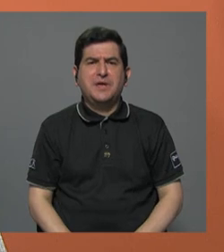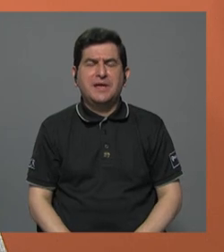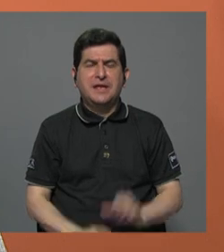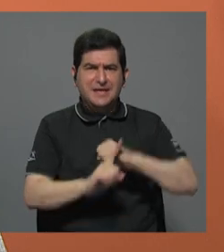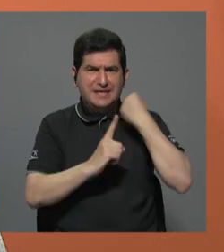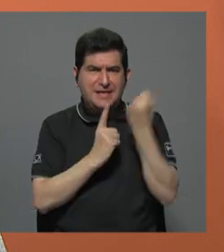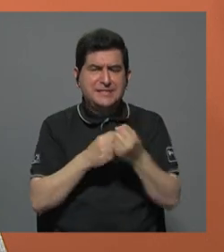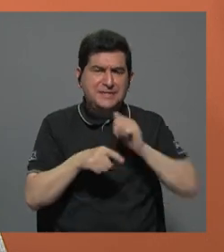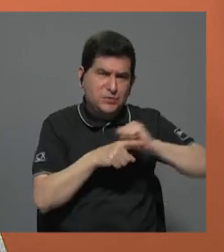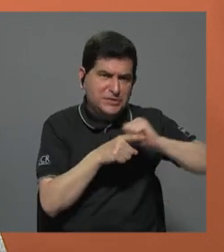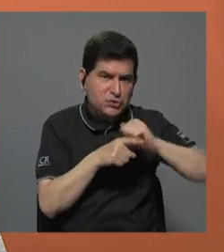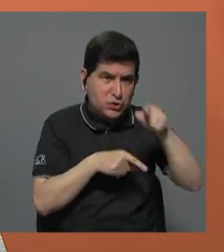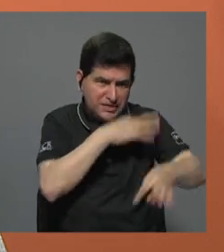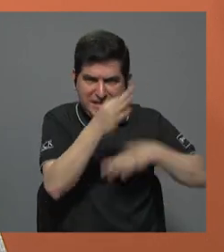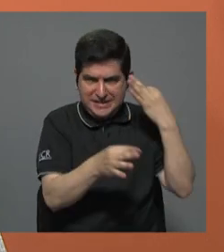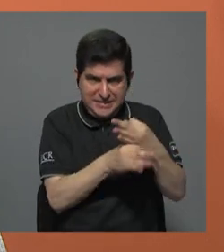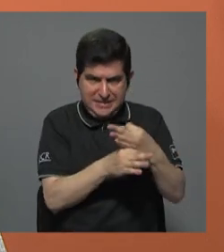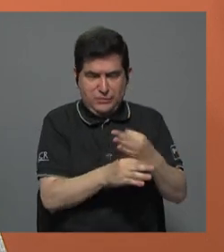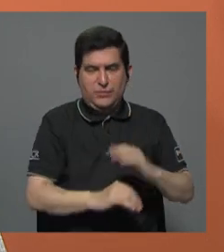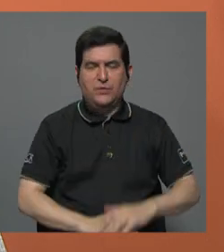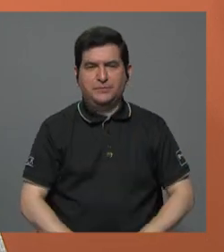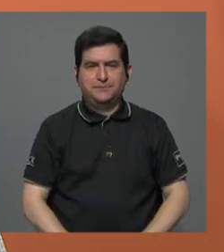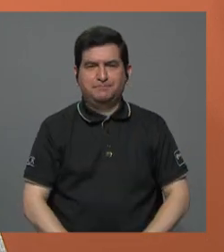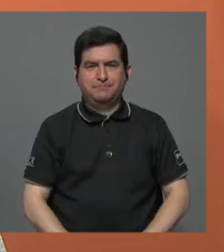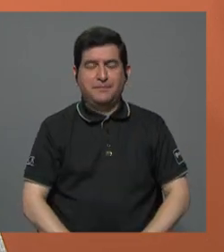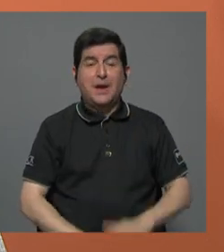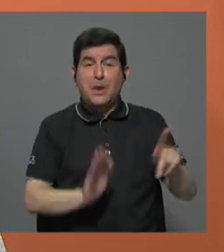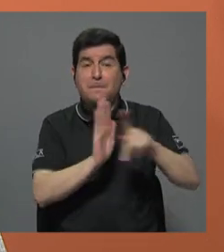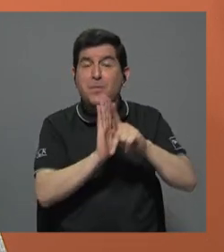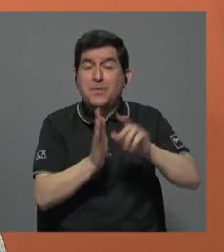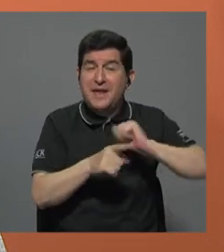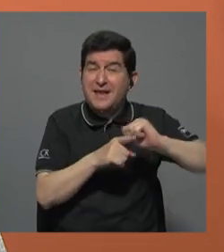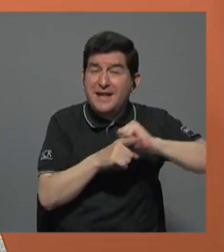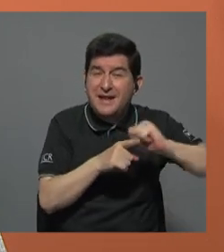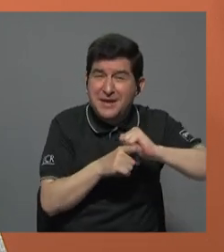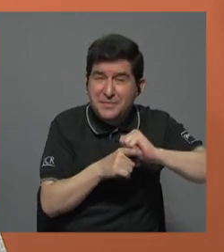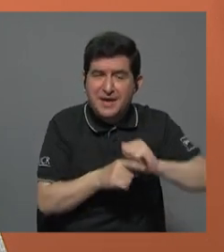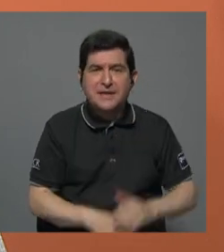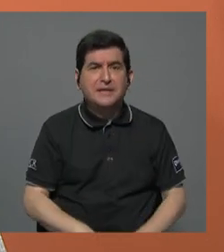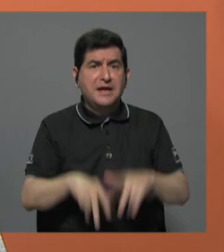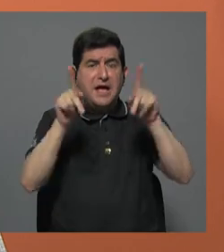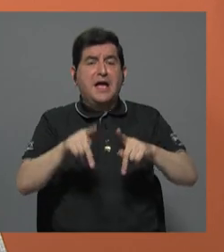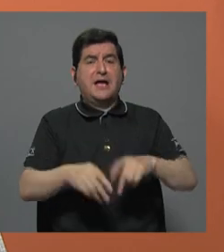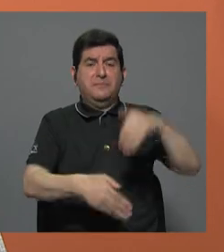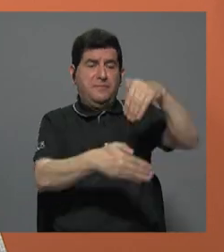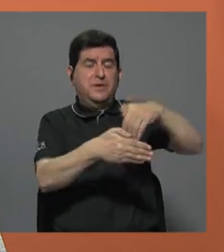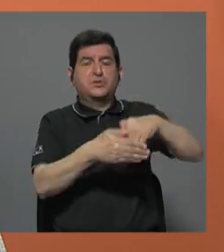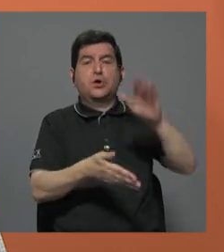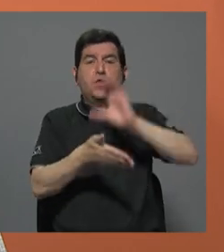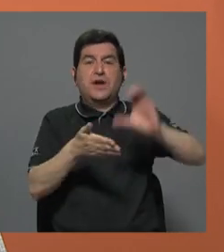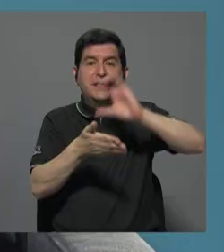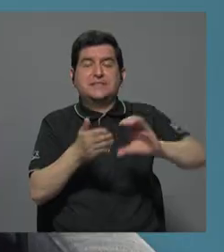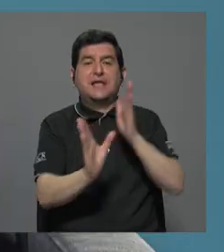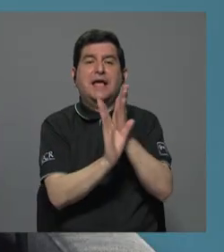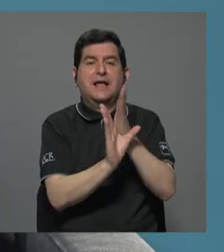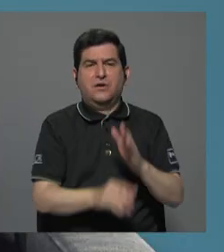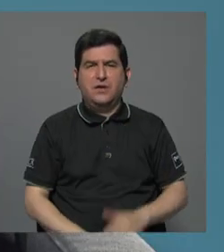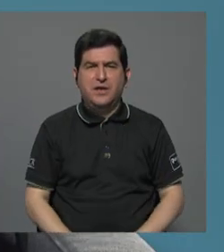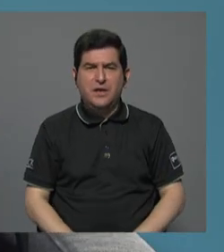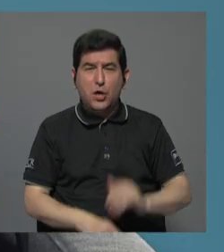a estas prácticas eso sí nada más pues prohibiría las prácticas dentro de personas inscritas dentro del colegio de psicólogos